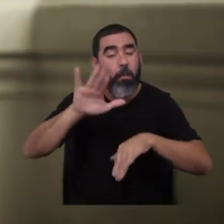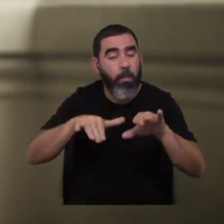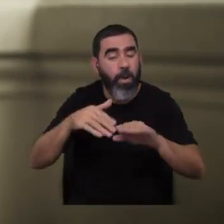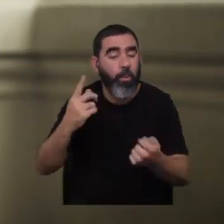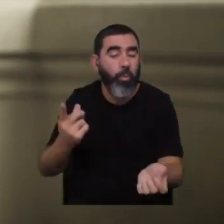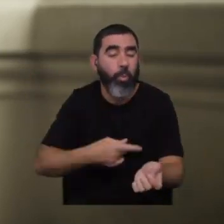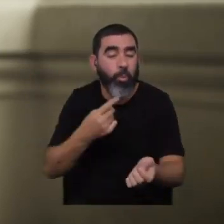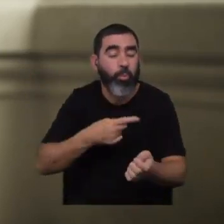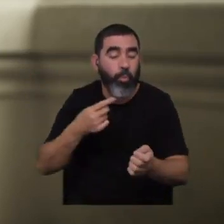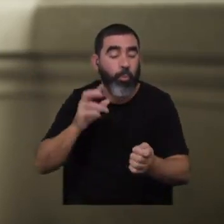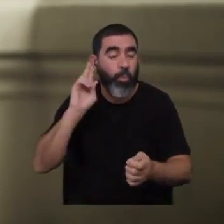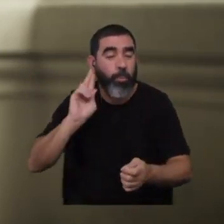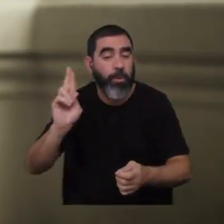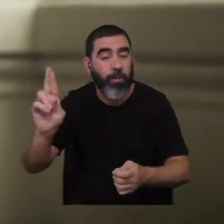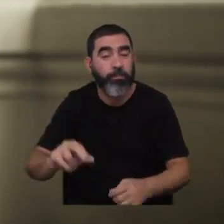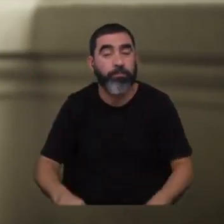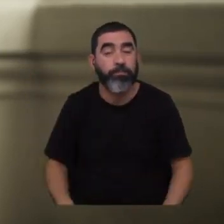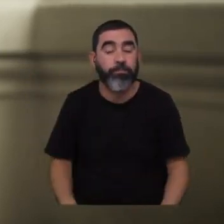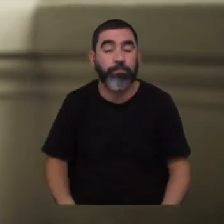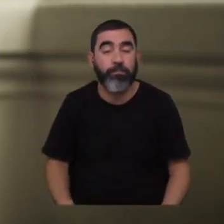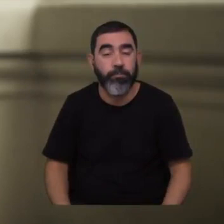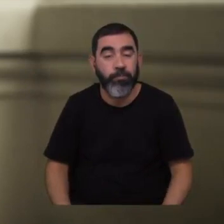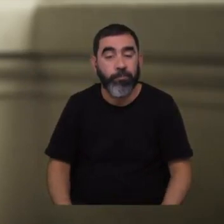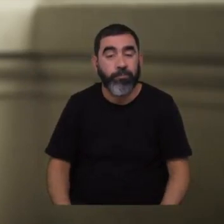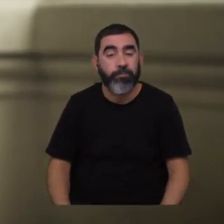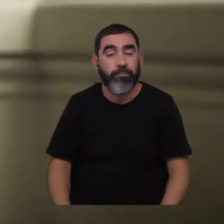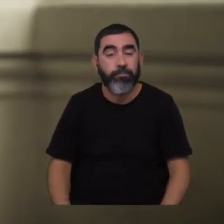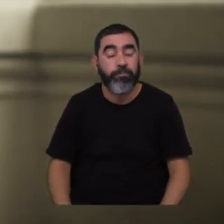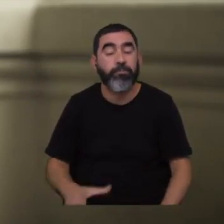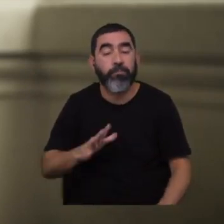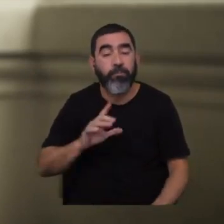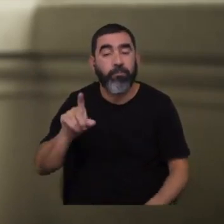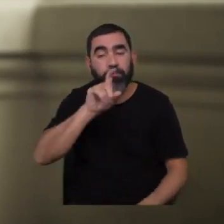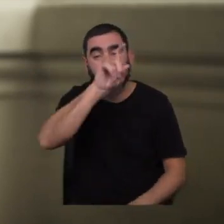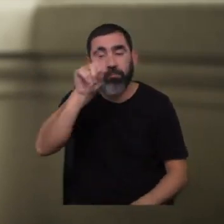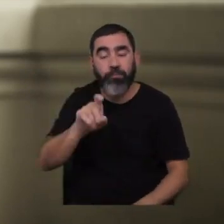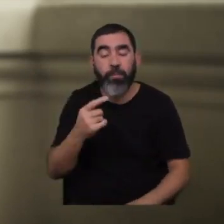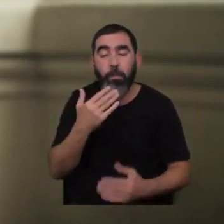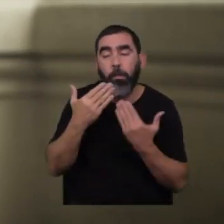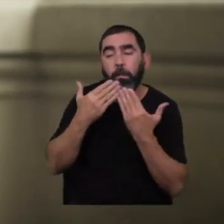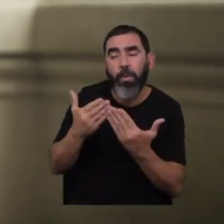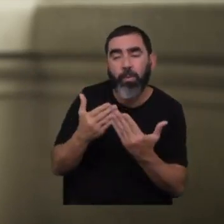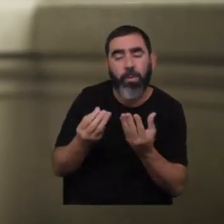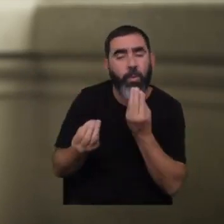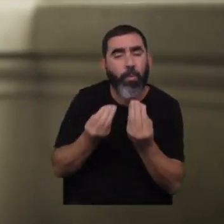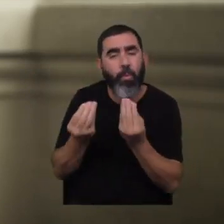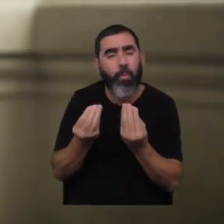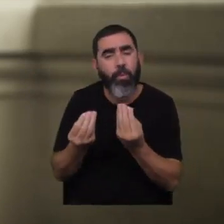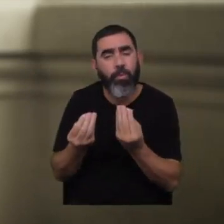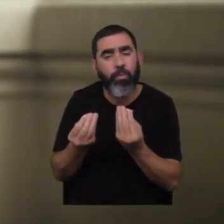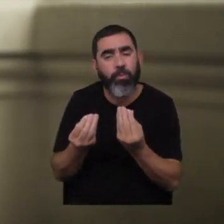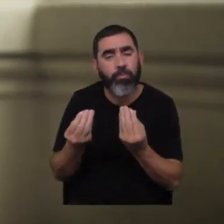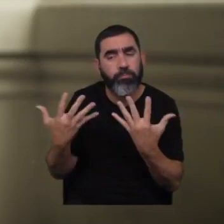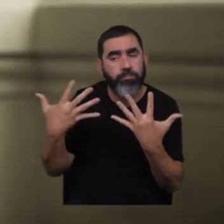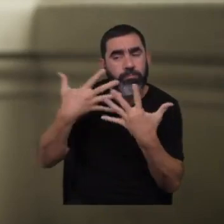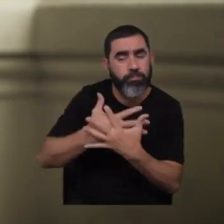en los paisajes sonoros. Y de esta manera empiezan a surgir preguntas de la ecología, que es, bueno, cómo puede